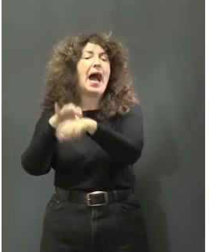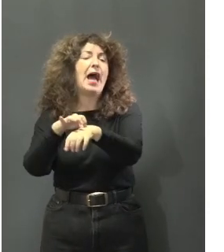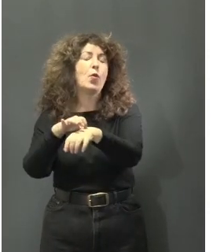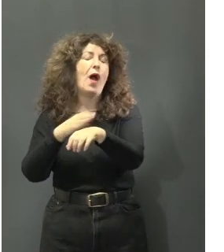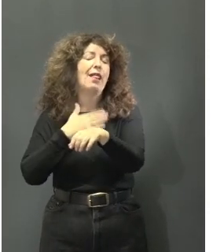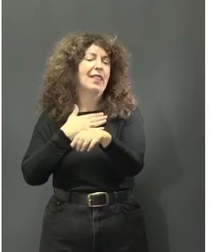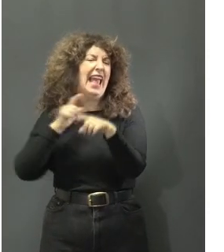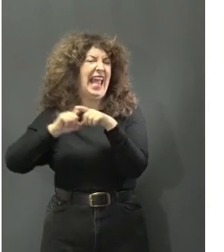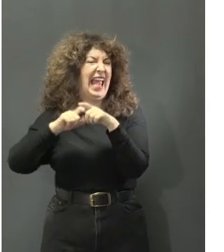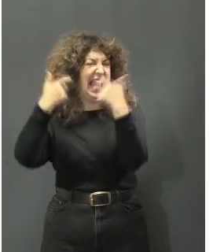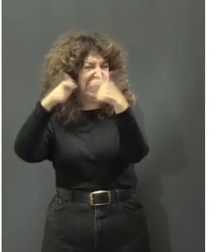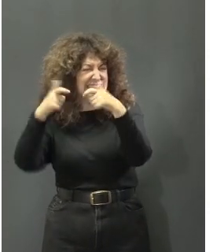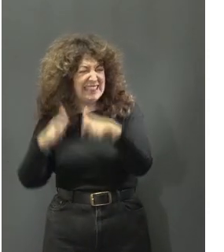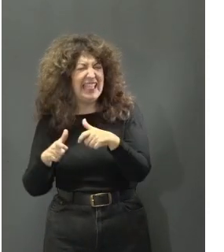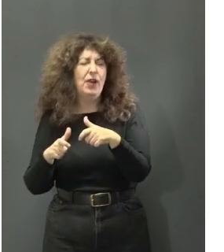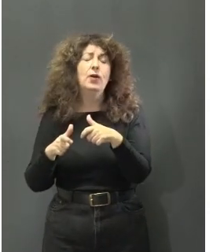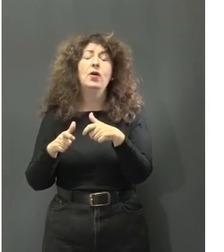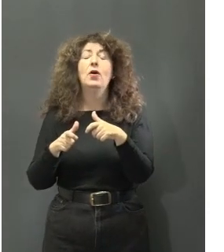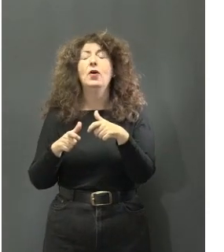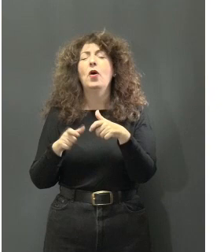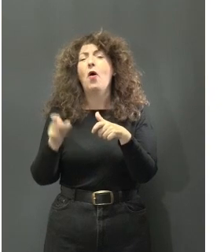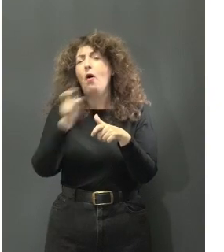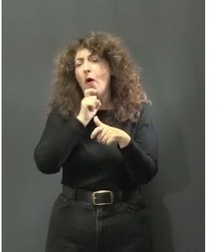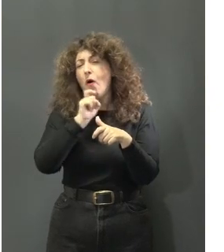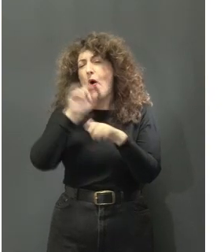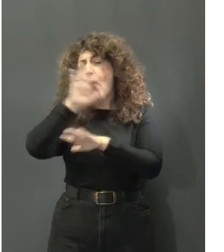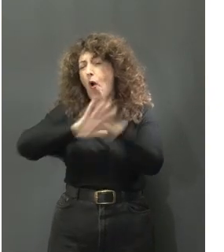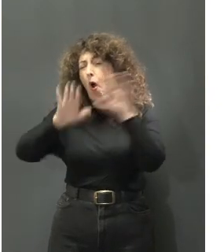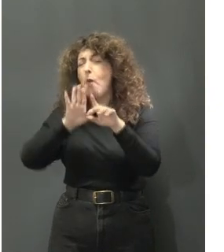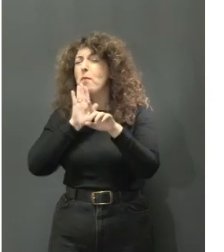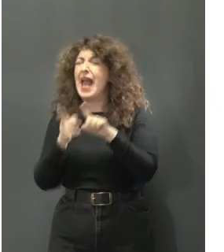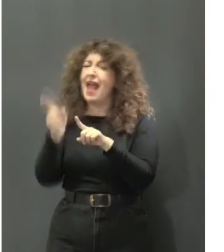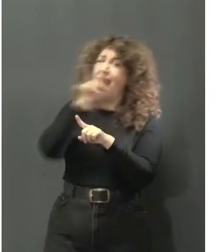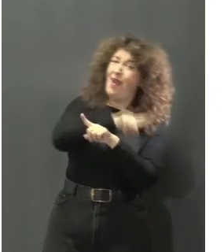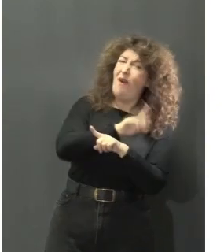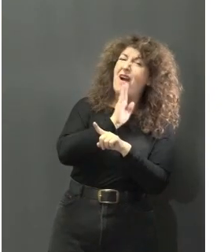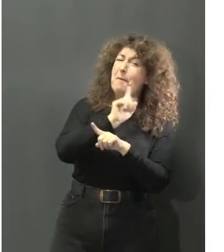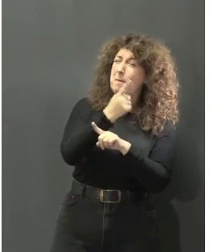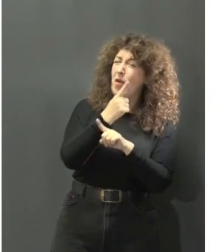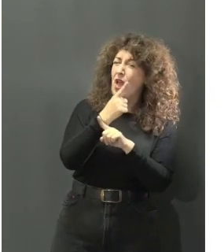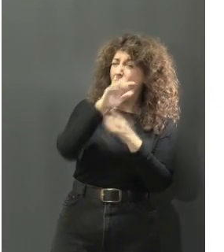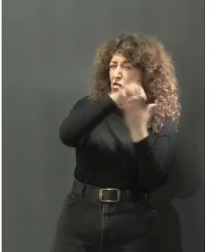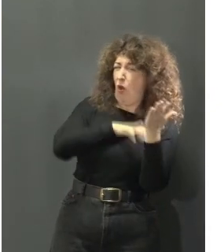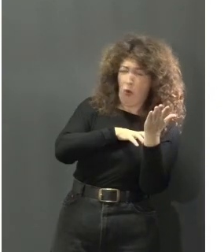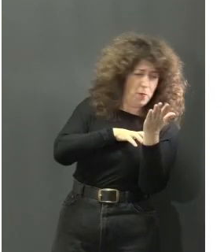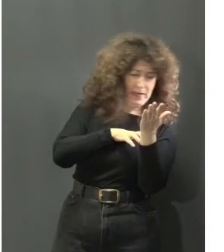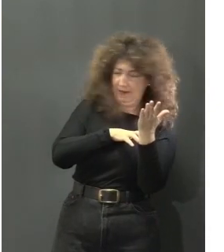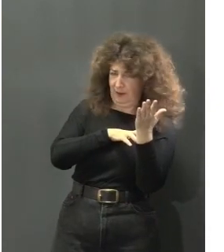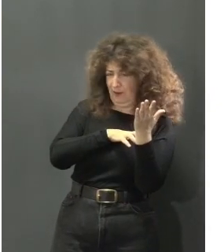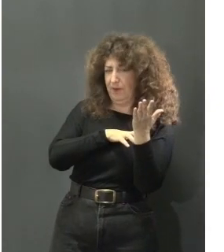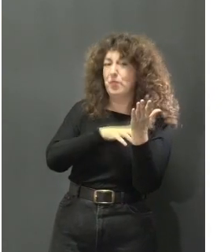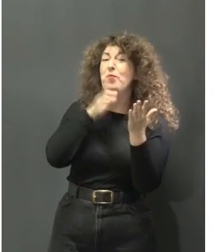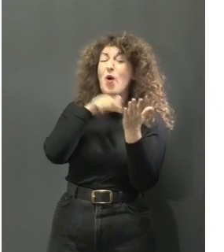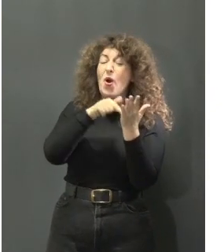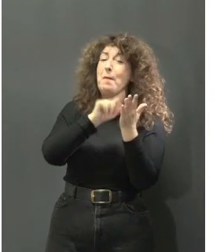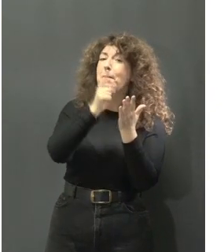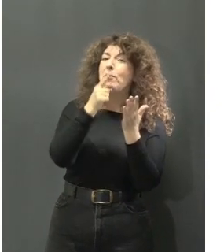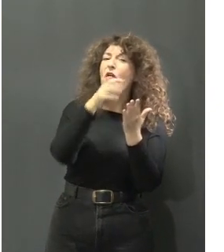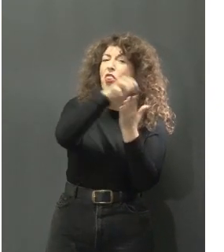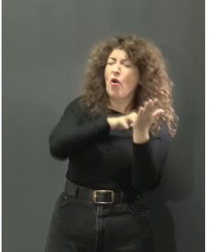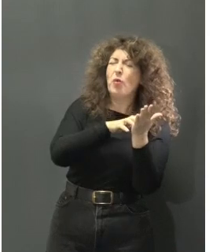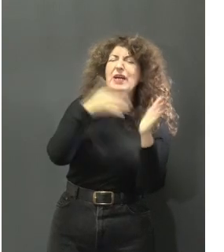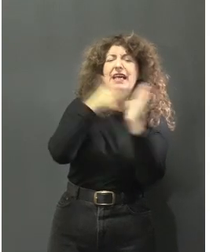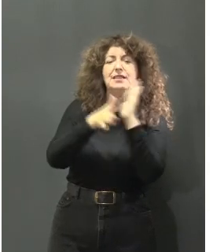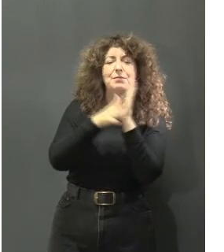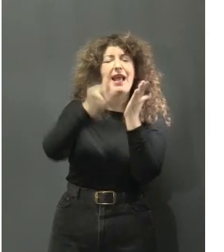es tan complejo como aquel documento, porque aquel documento hablaba de las pautas del